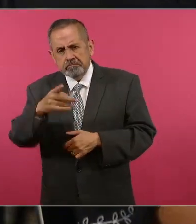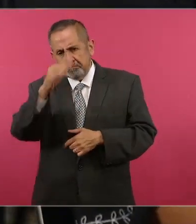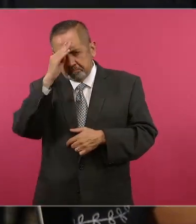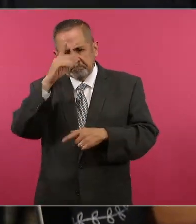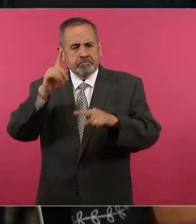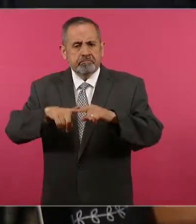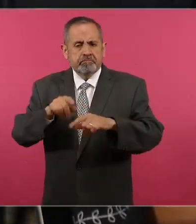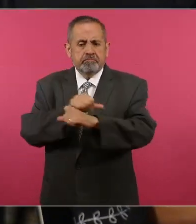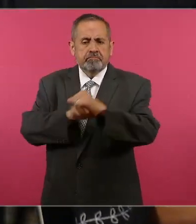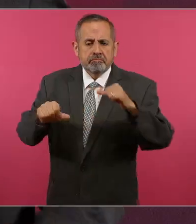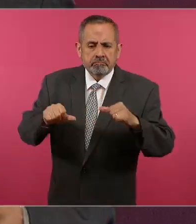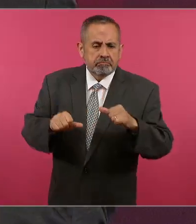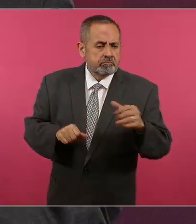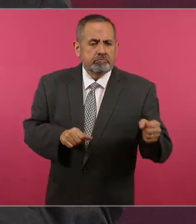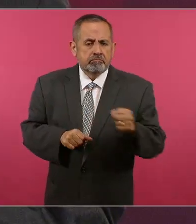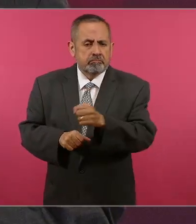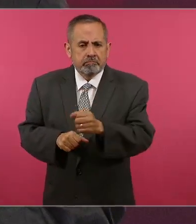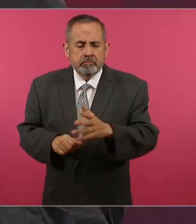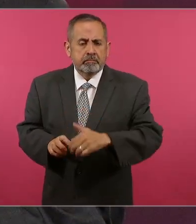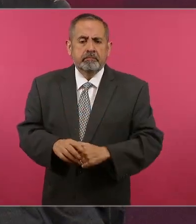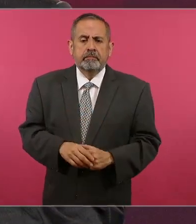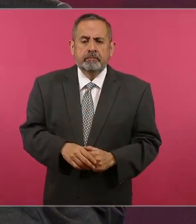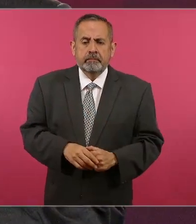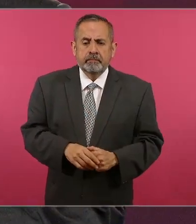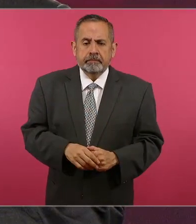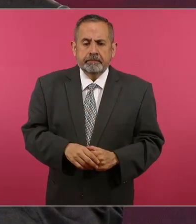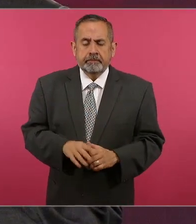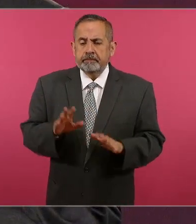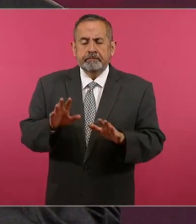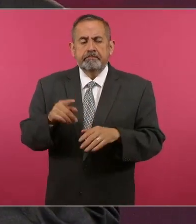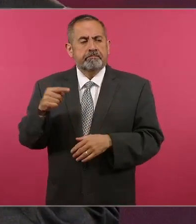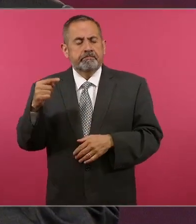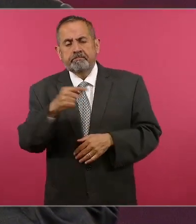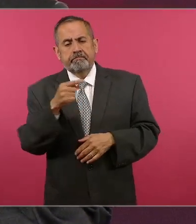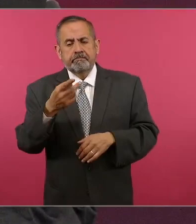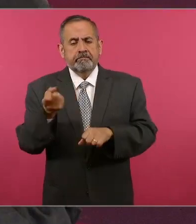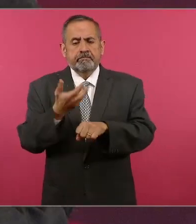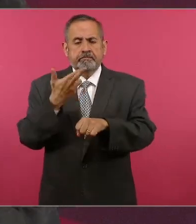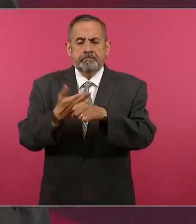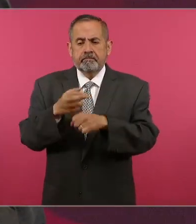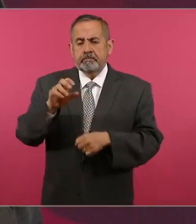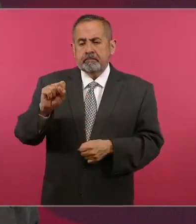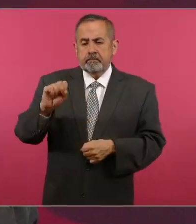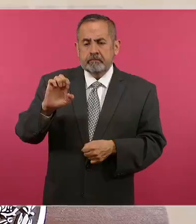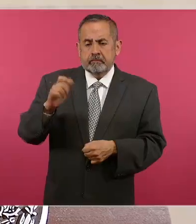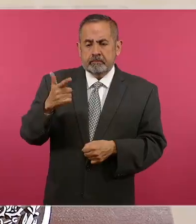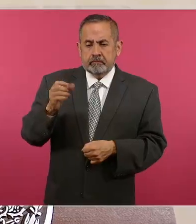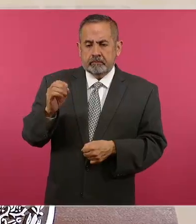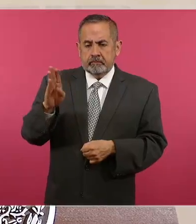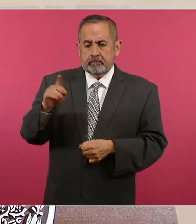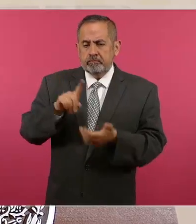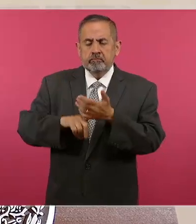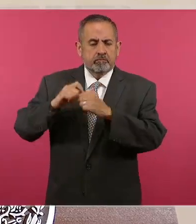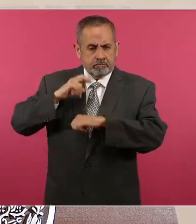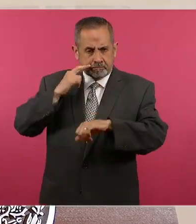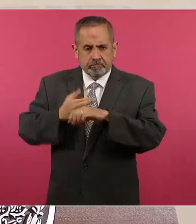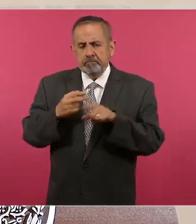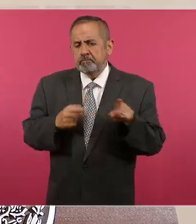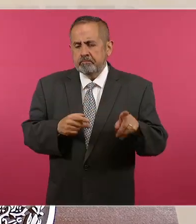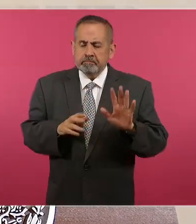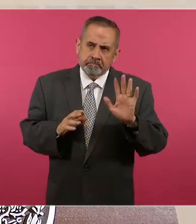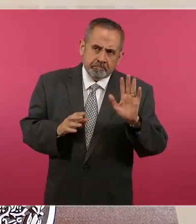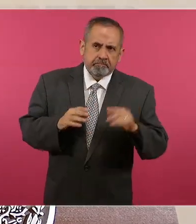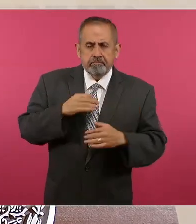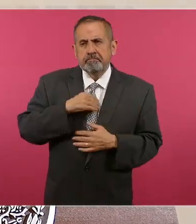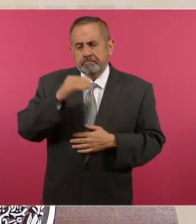quién todavía está en su lugar? Todavía, depende de la Secretaría de Gobernación, pero sí